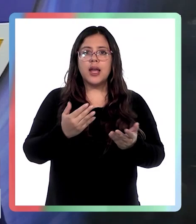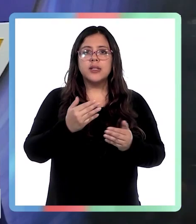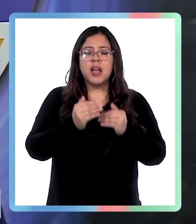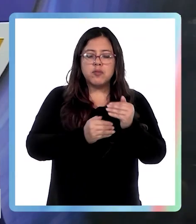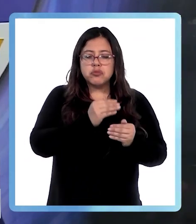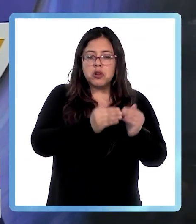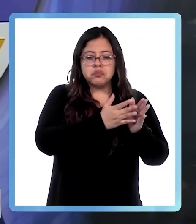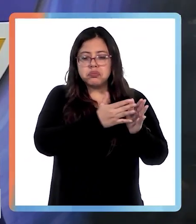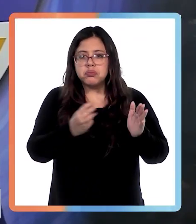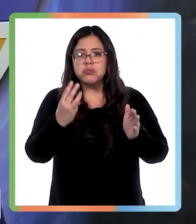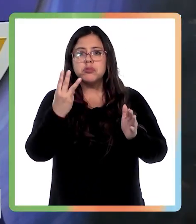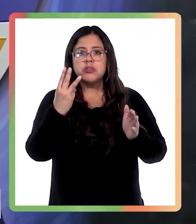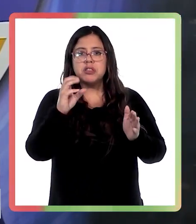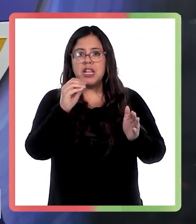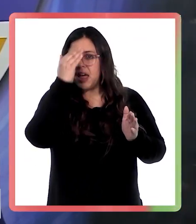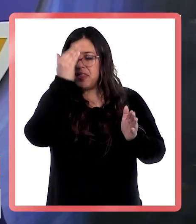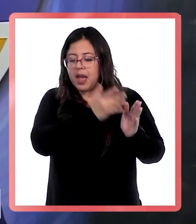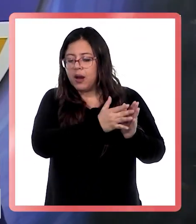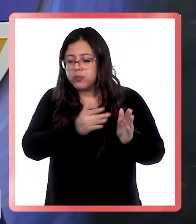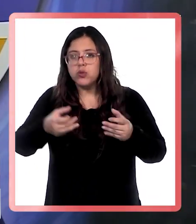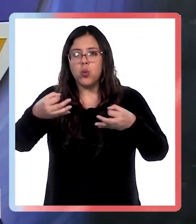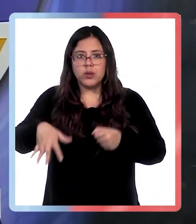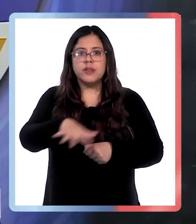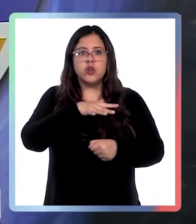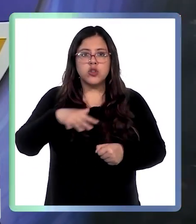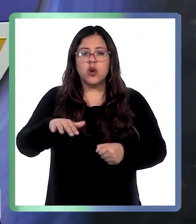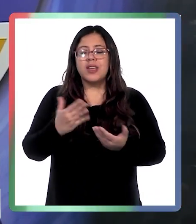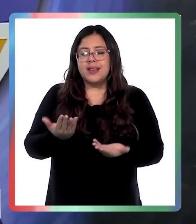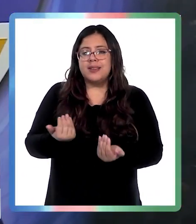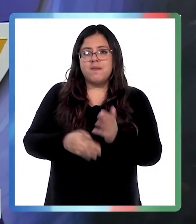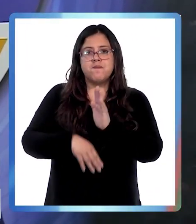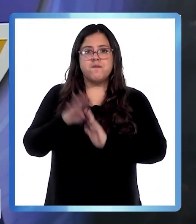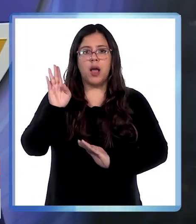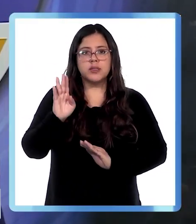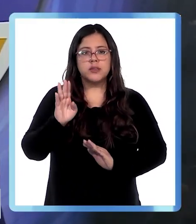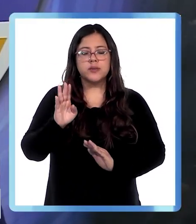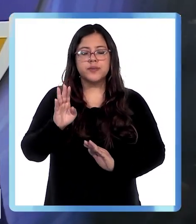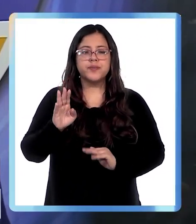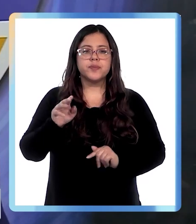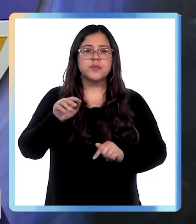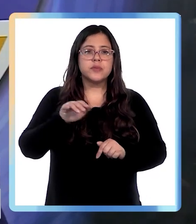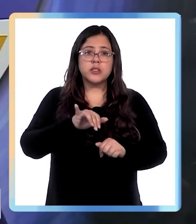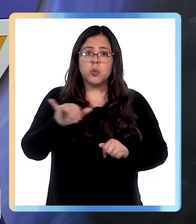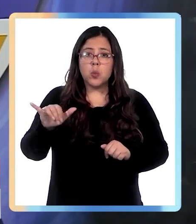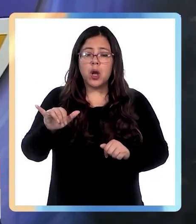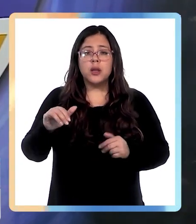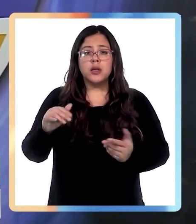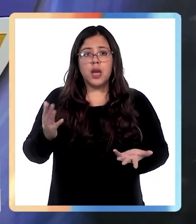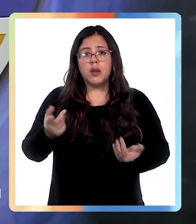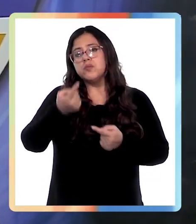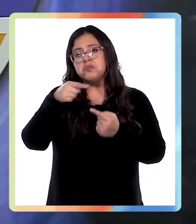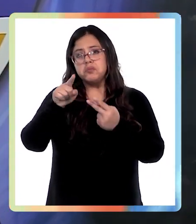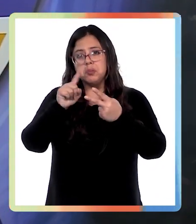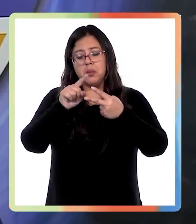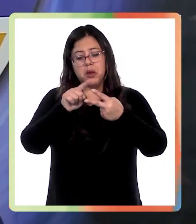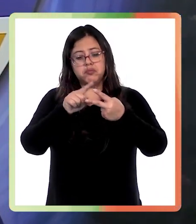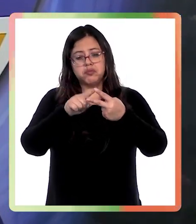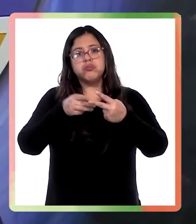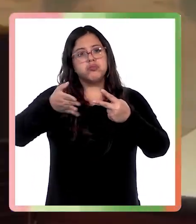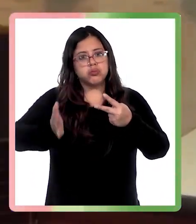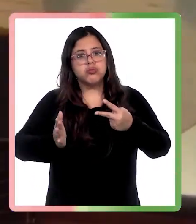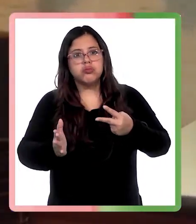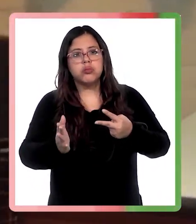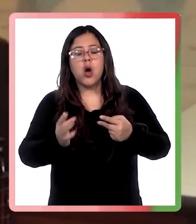días que creemos que es es el momento más álgido no en donde más se requiere y luego sigue y continúa el otro albergue